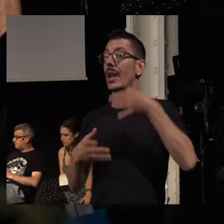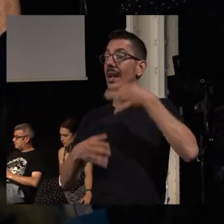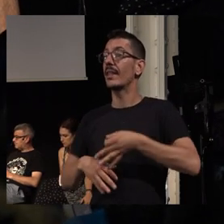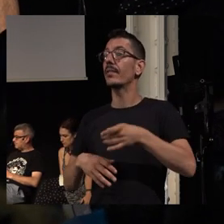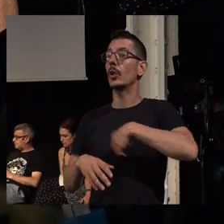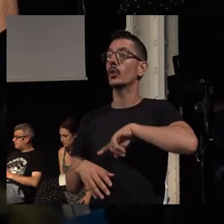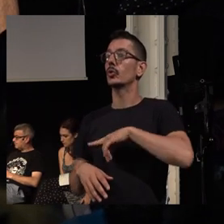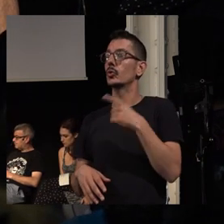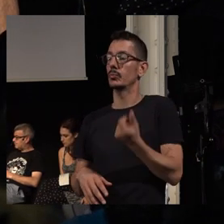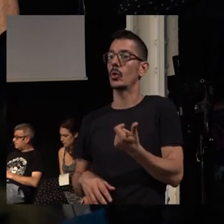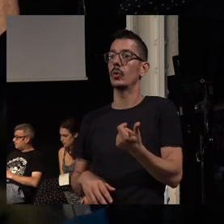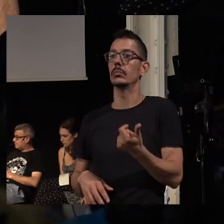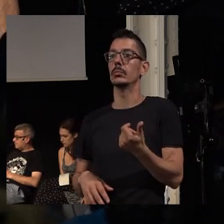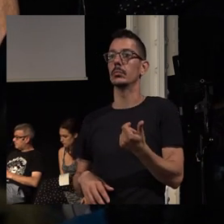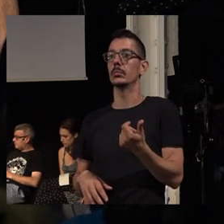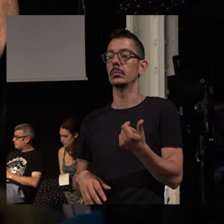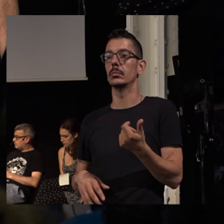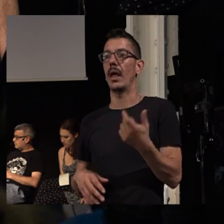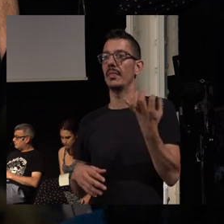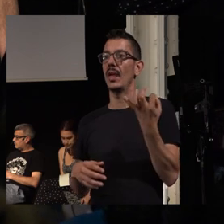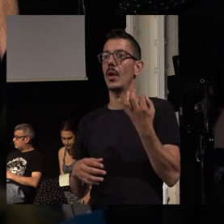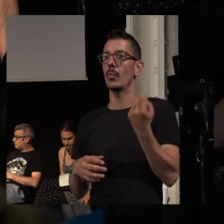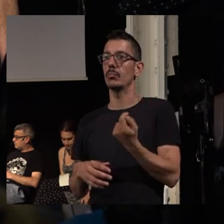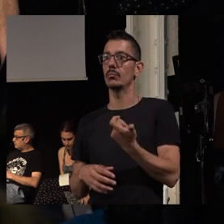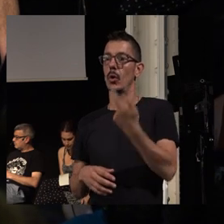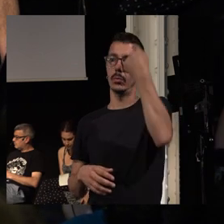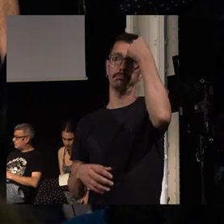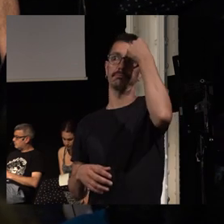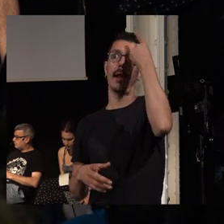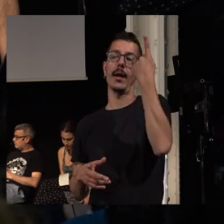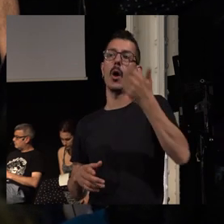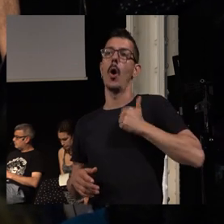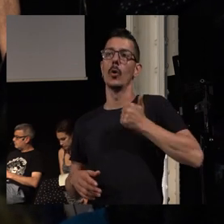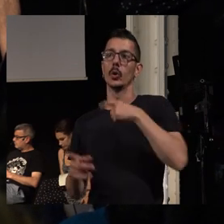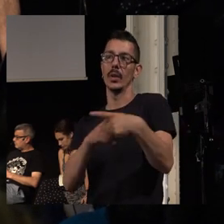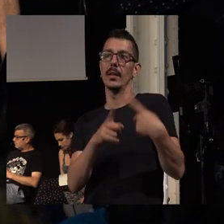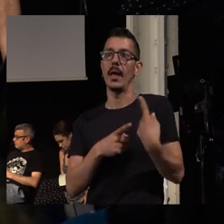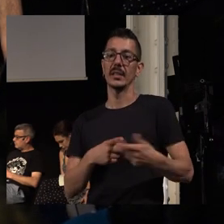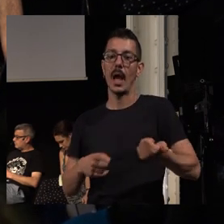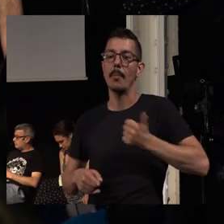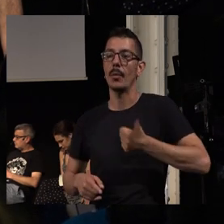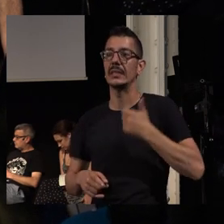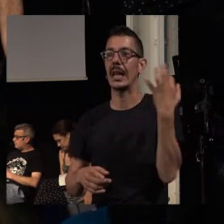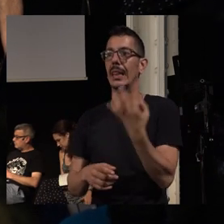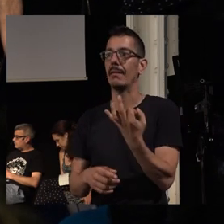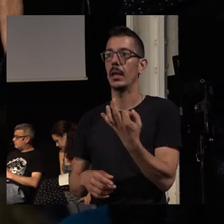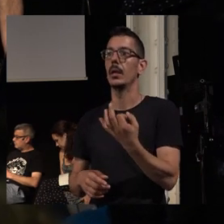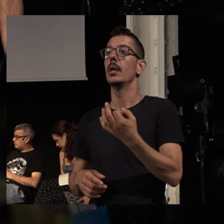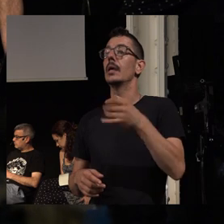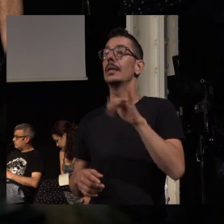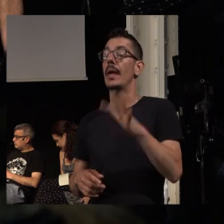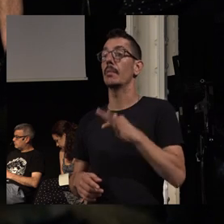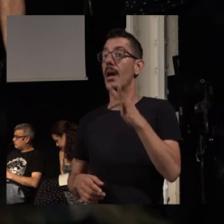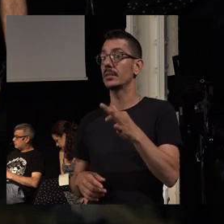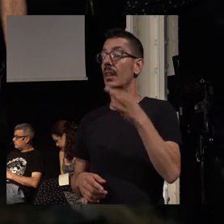y hay que tenerlo aquí, es una realidad y hay que tenerlo en cuenta. Es decir, aquí hay oportunidades, aprovechémoslas, pero que estas oportunidades para mí sí que tienen que